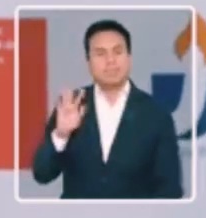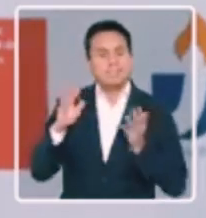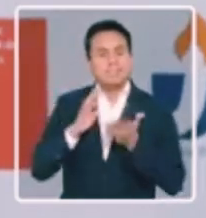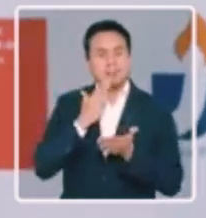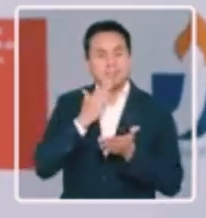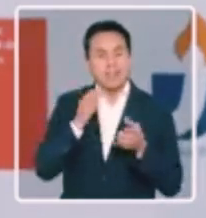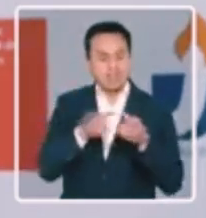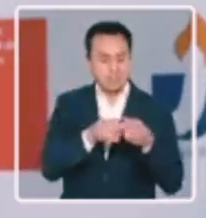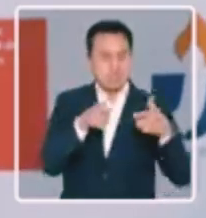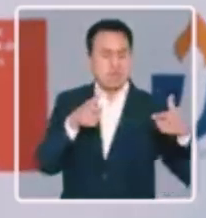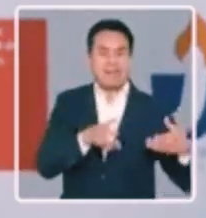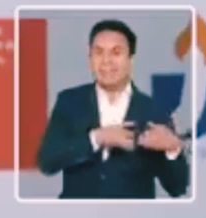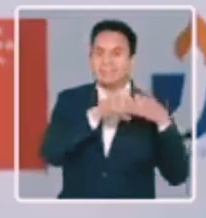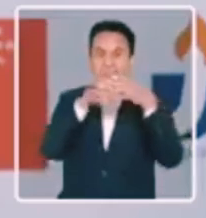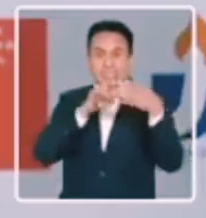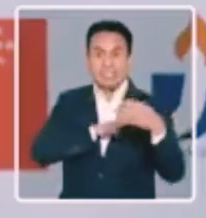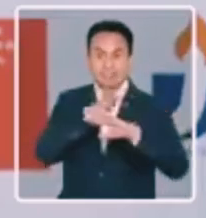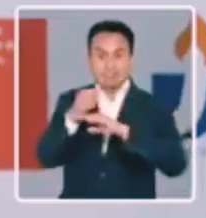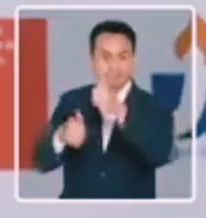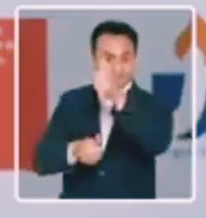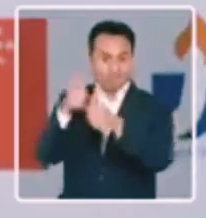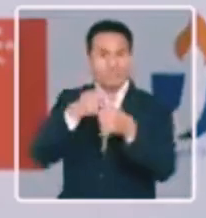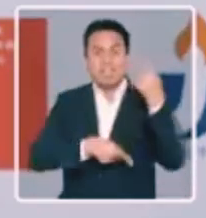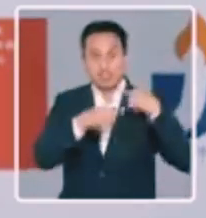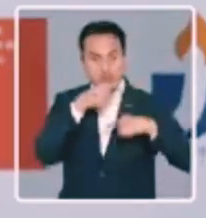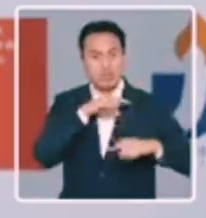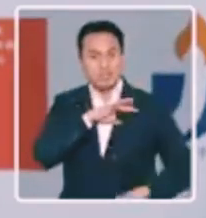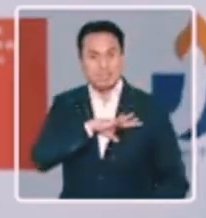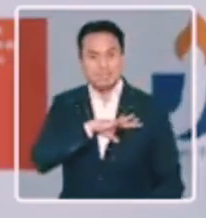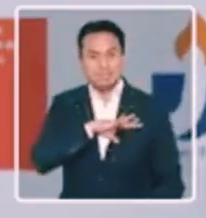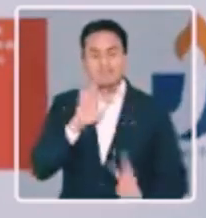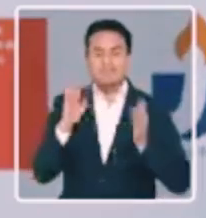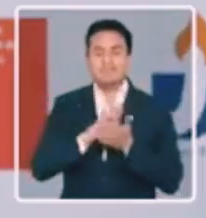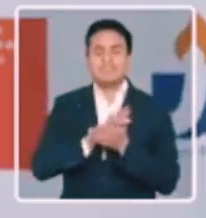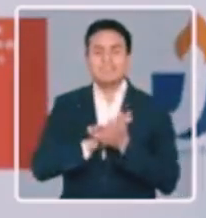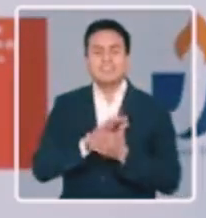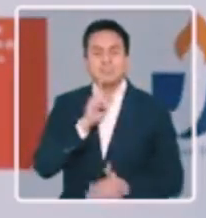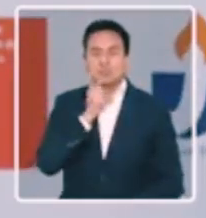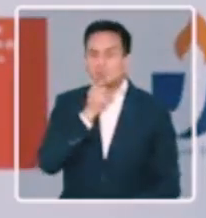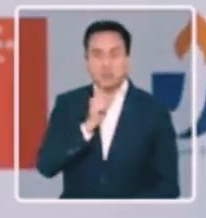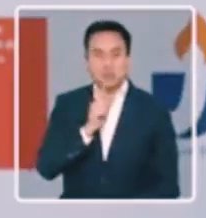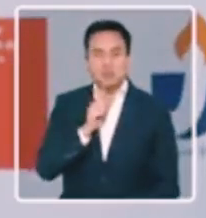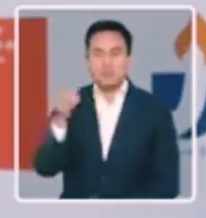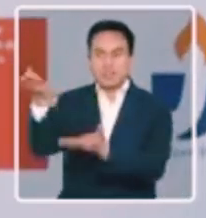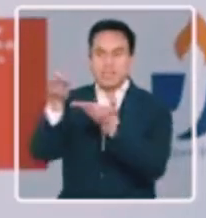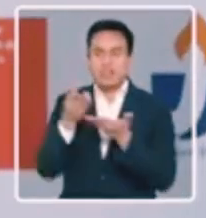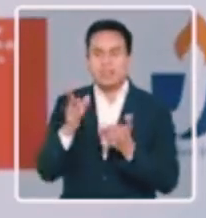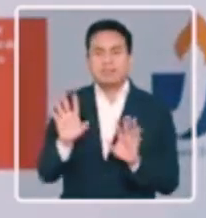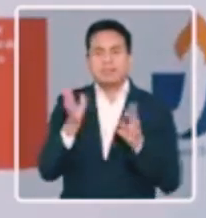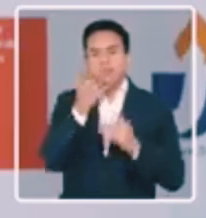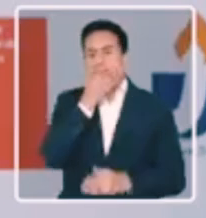delegación más grande en nuestra historia y no meabe ningaa queer